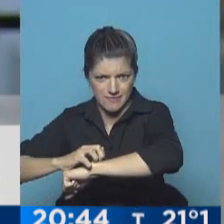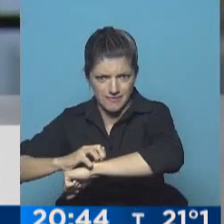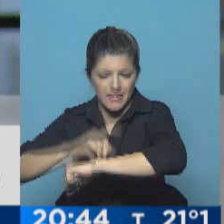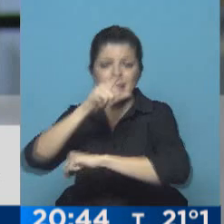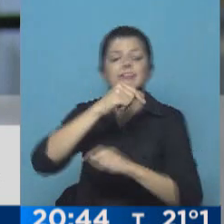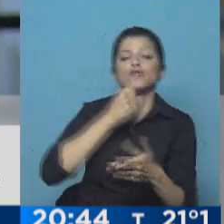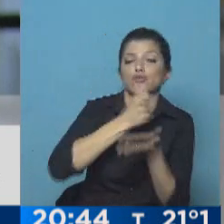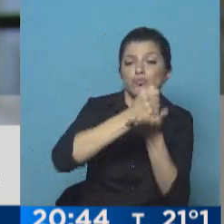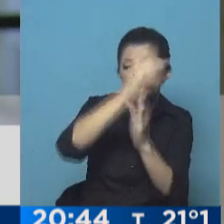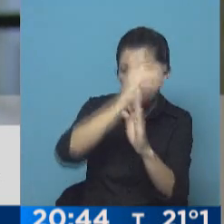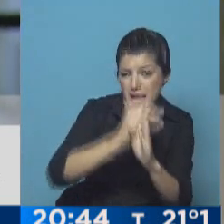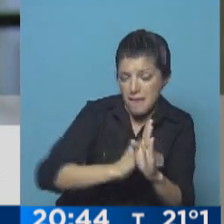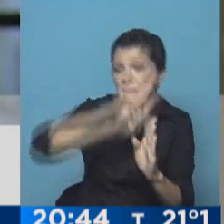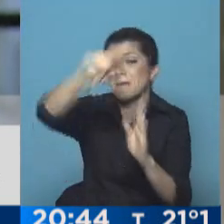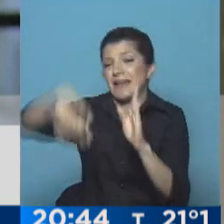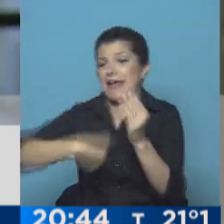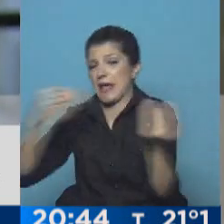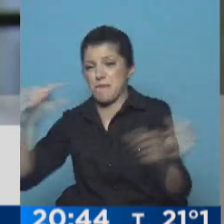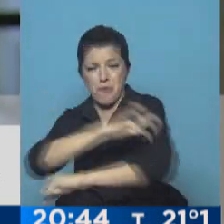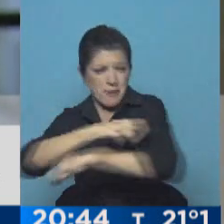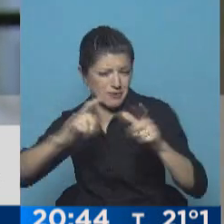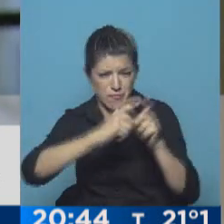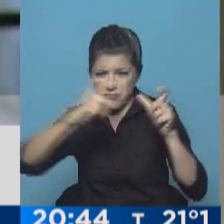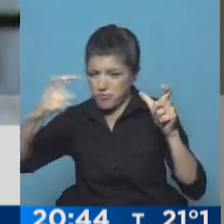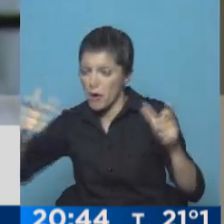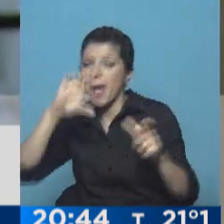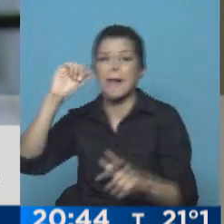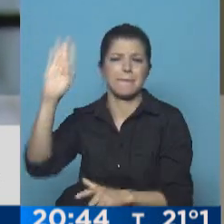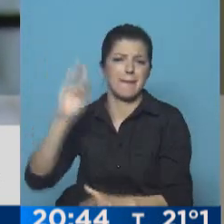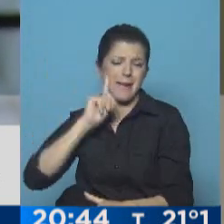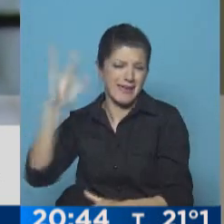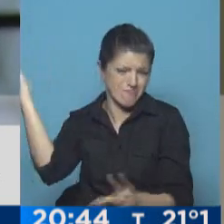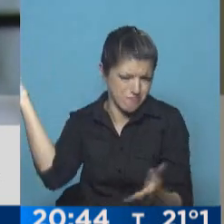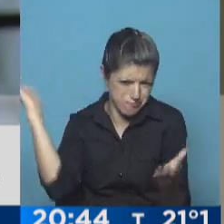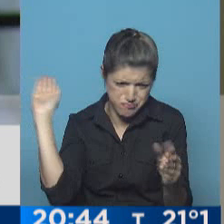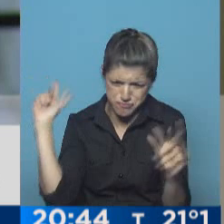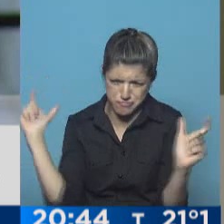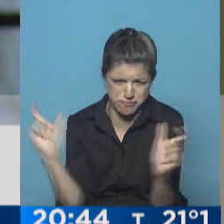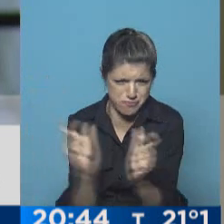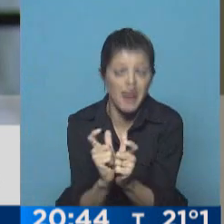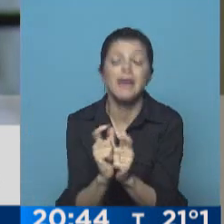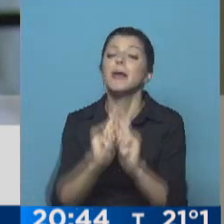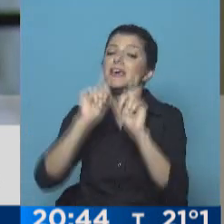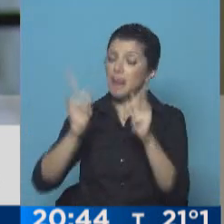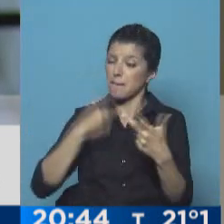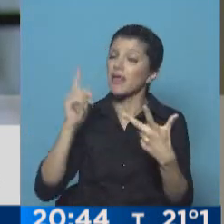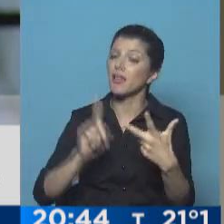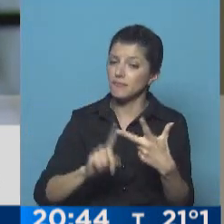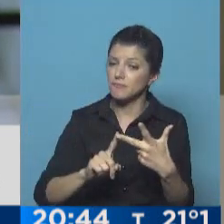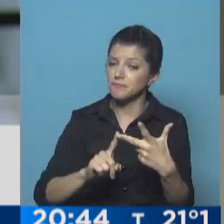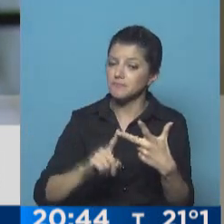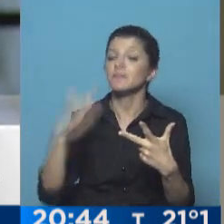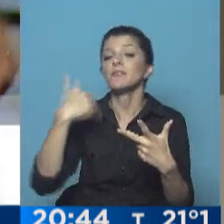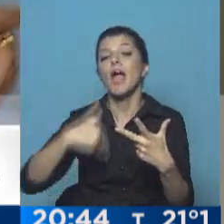a caer la actividad económica o sea el producto bruto y además iba a haber